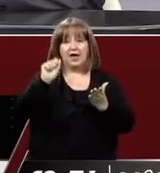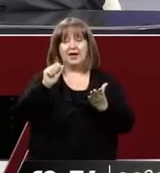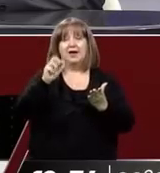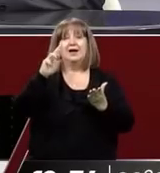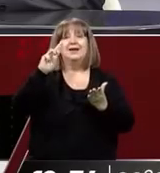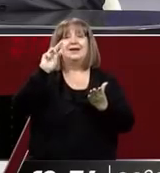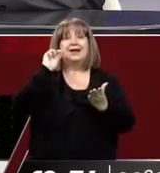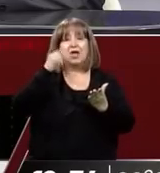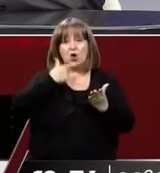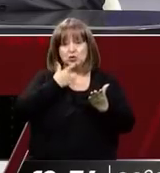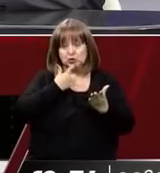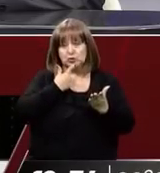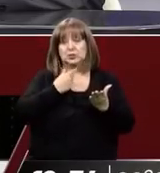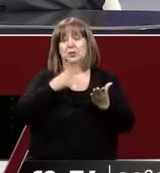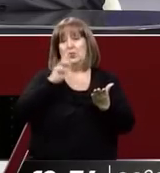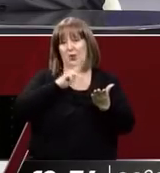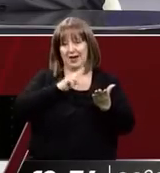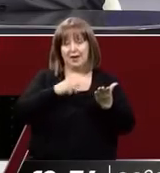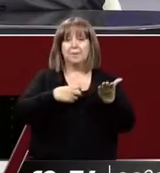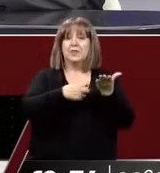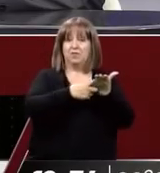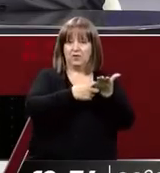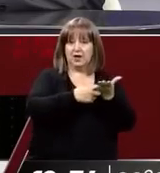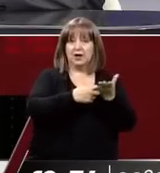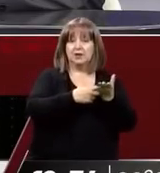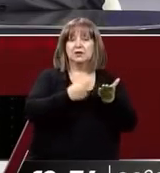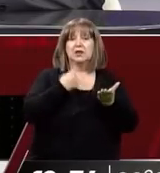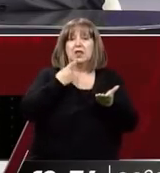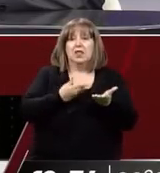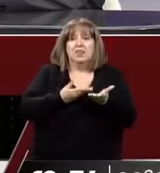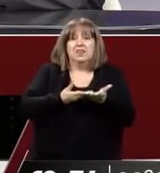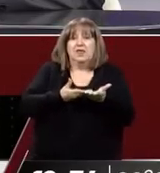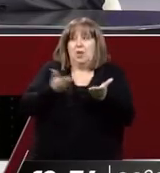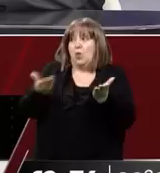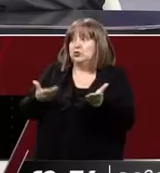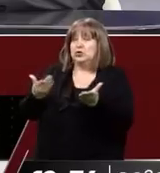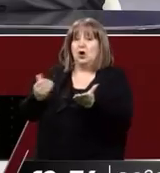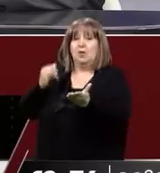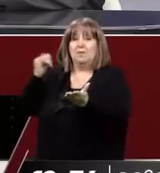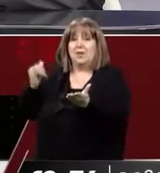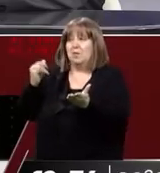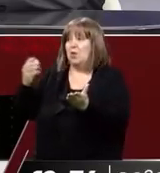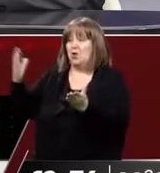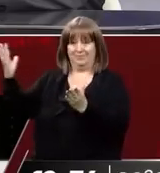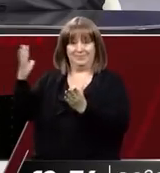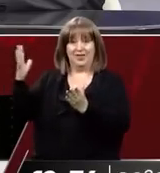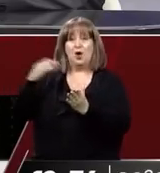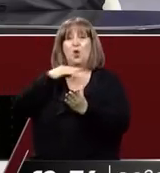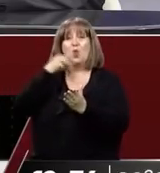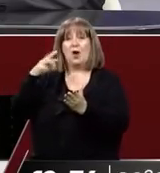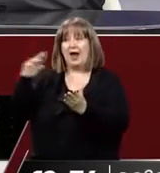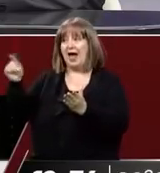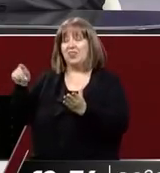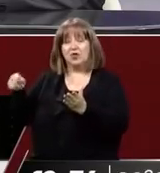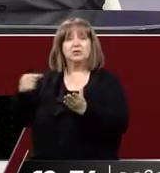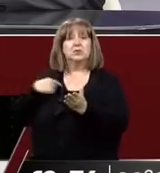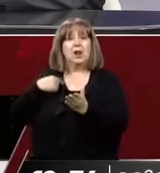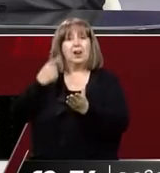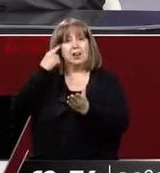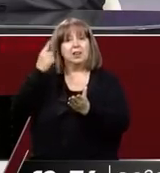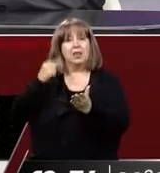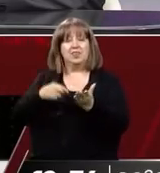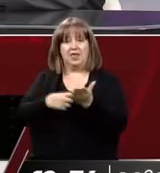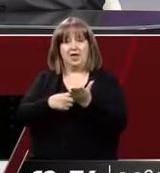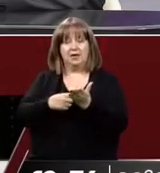de este año y que bueno pudo demostrarle al Jurado popular acerca de la teoría que había presentado la propia